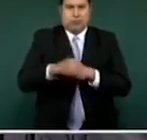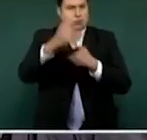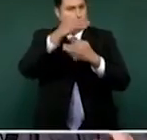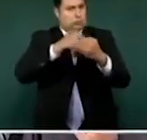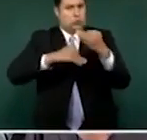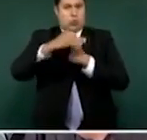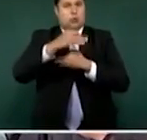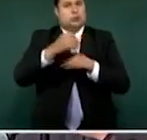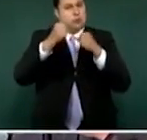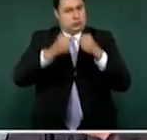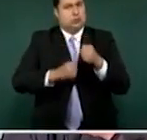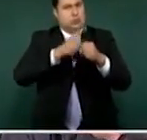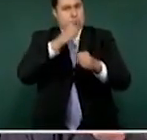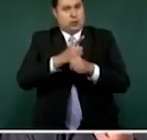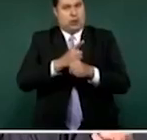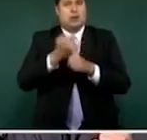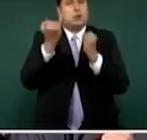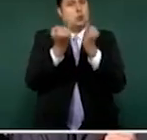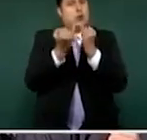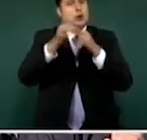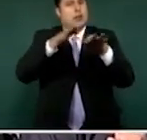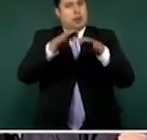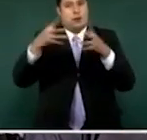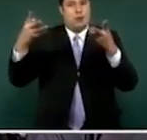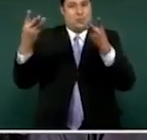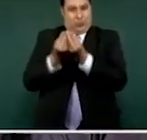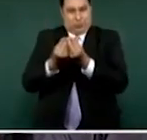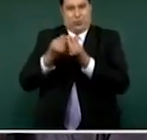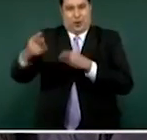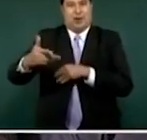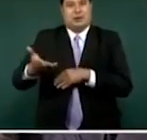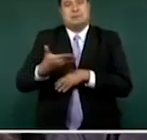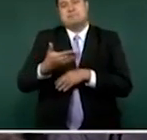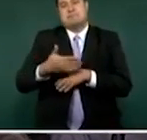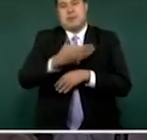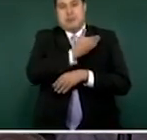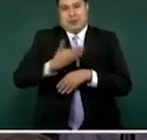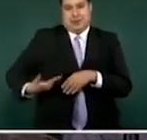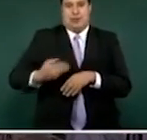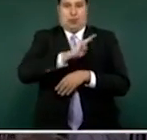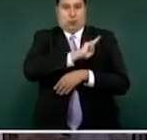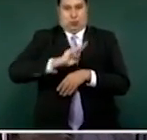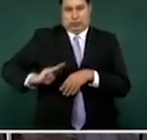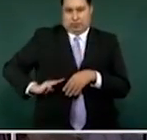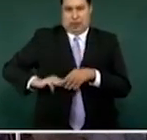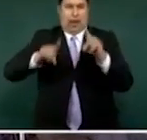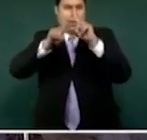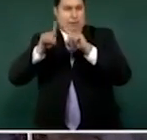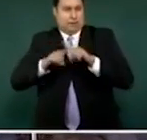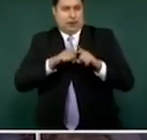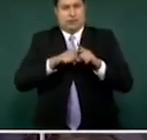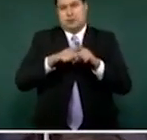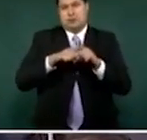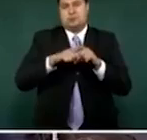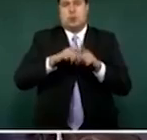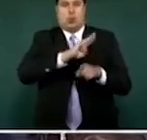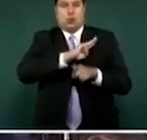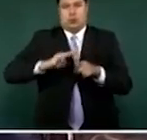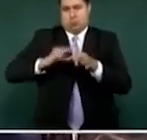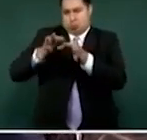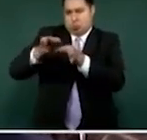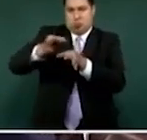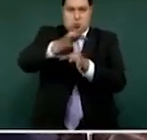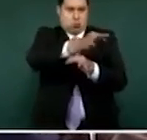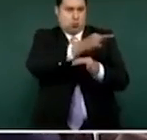de seguridad, trabajamos también de la mano con el alcalde, con todos los alcaldes aquí del estado, pues